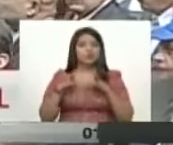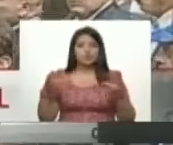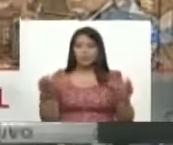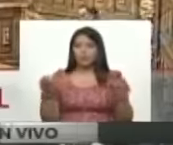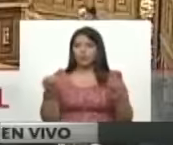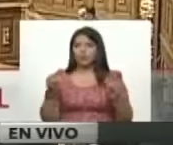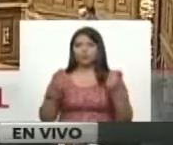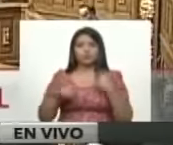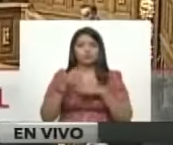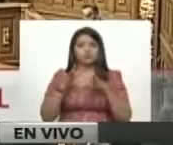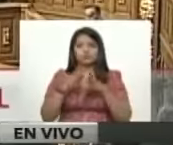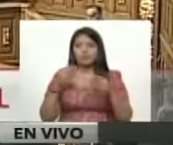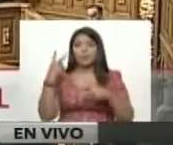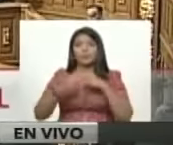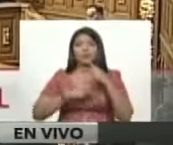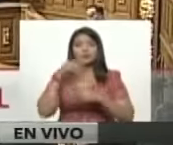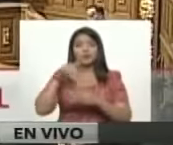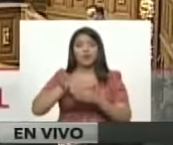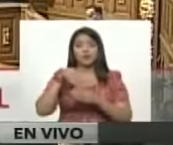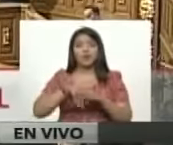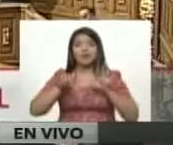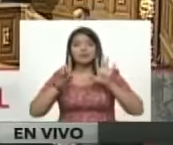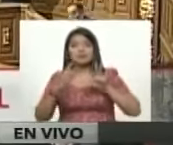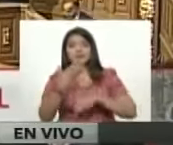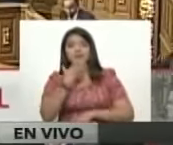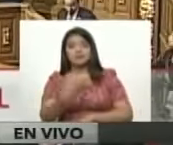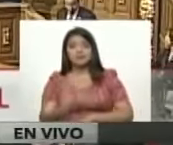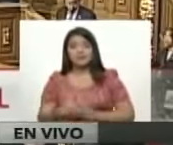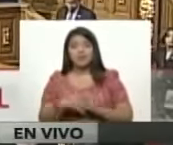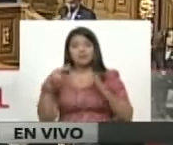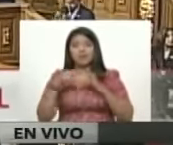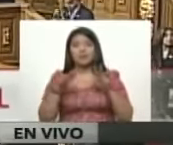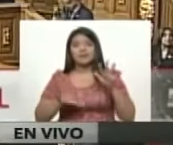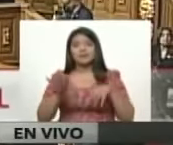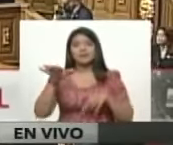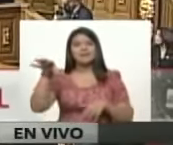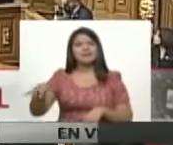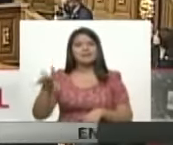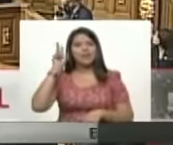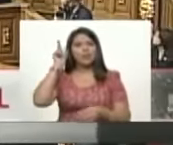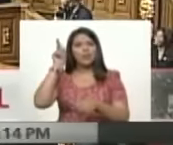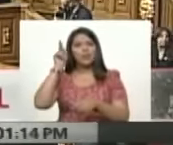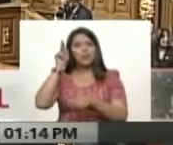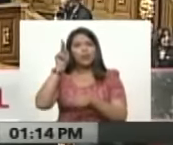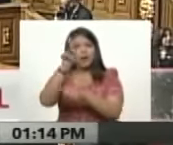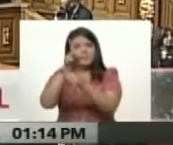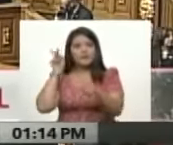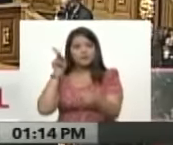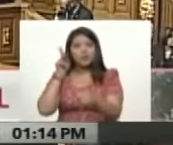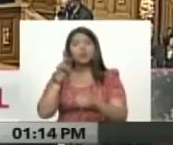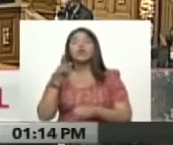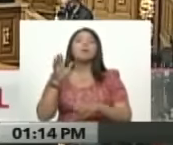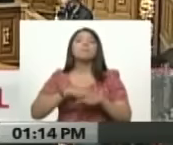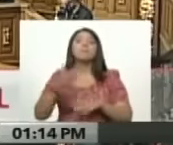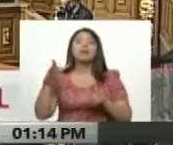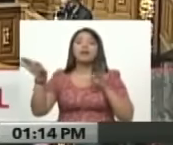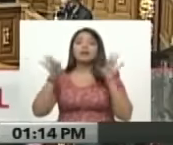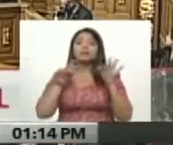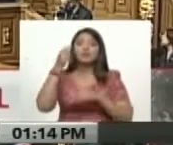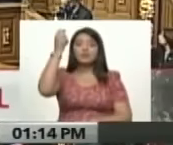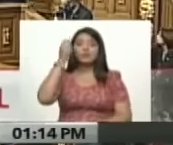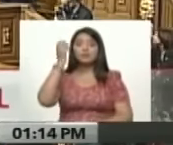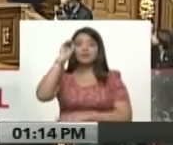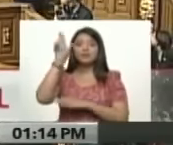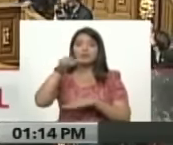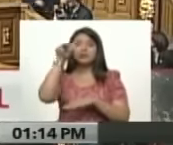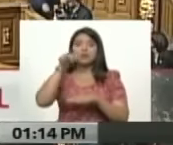indígena en el proceso electoral realizado el 6 de diciembre de 2015 en el estado Amazonas para elección de diputados y diputadas a la Asamblea Nacional. Es